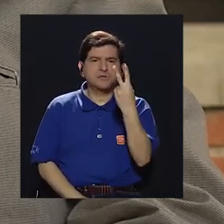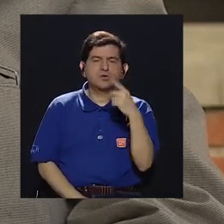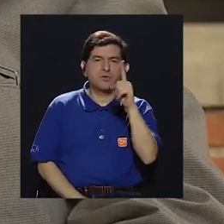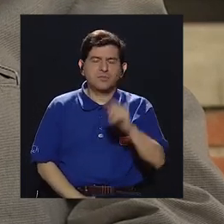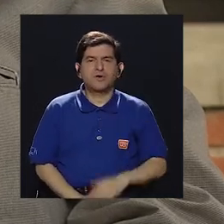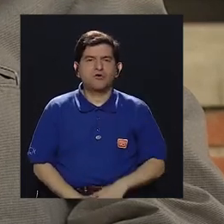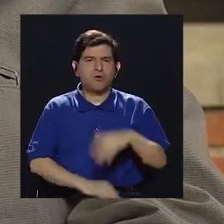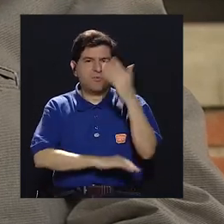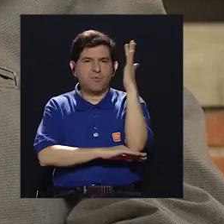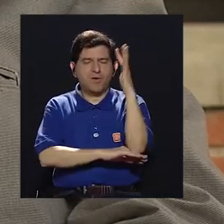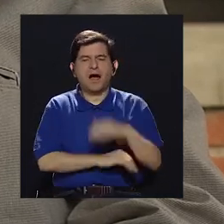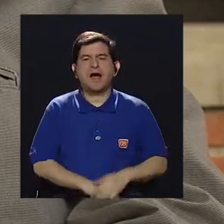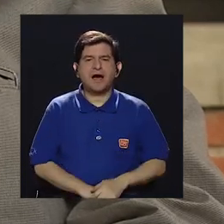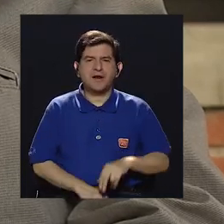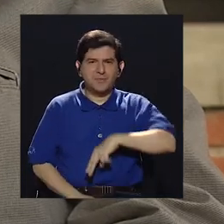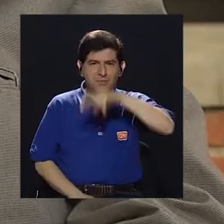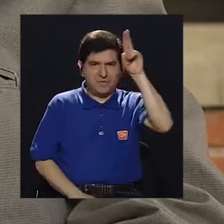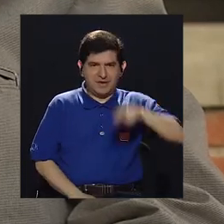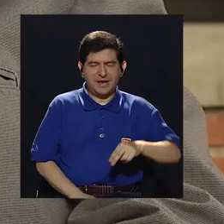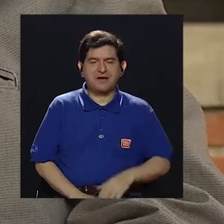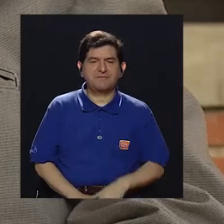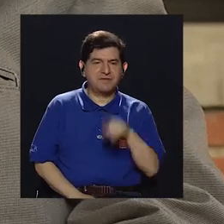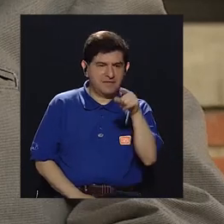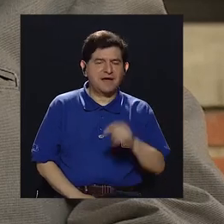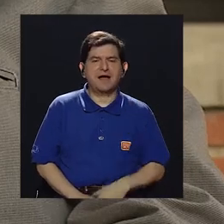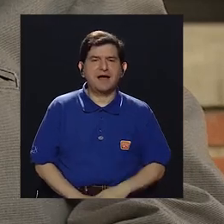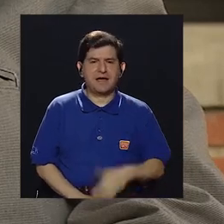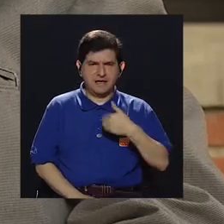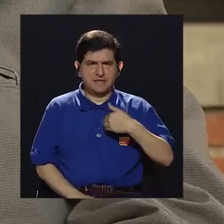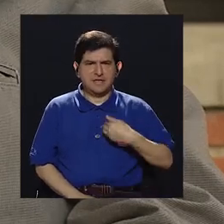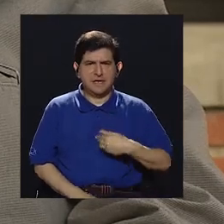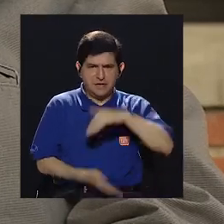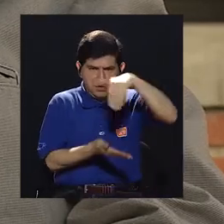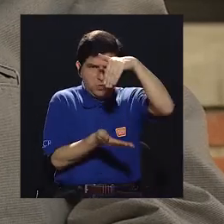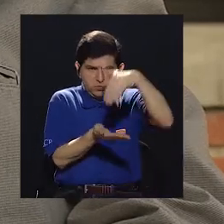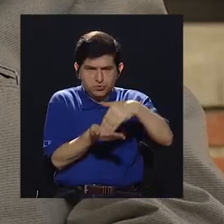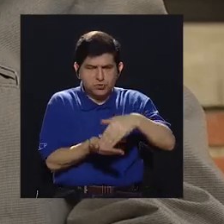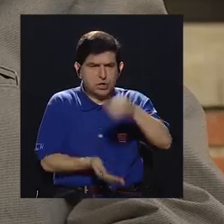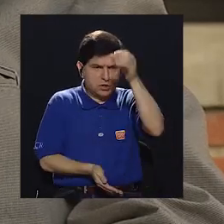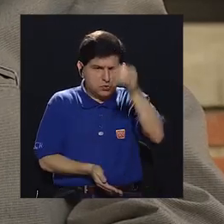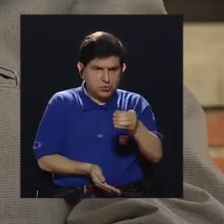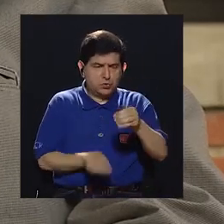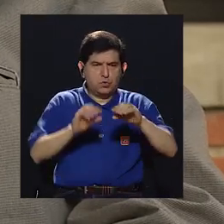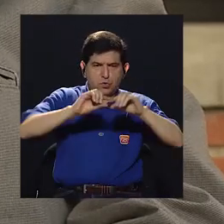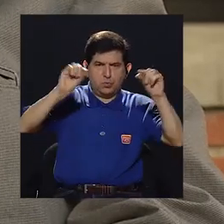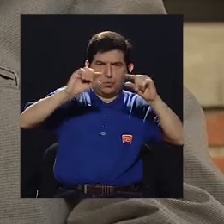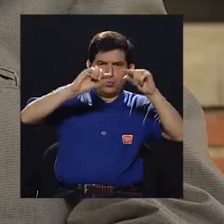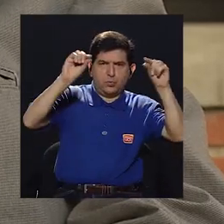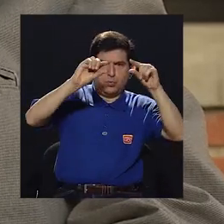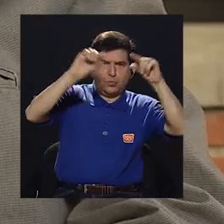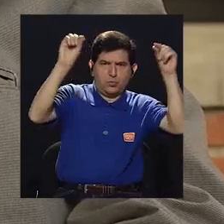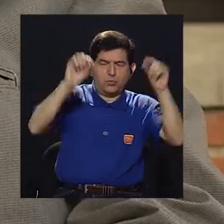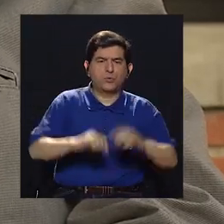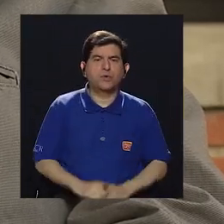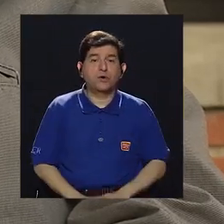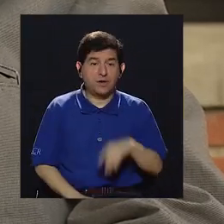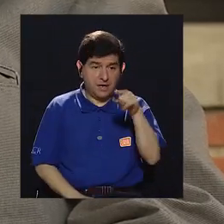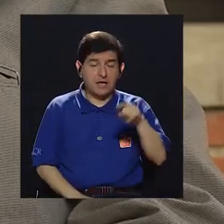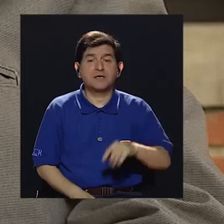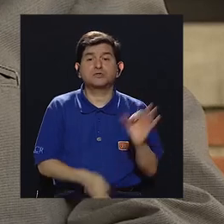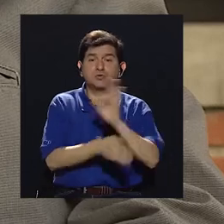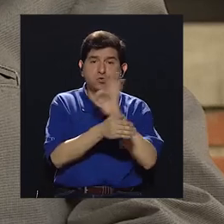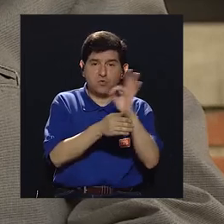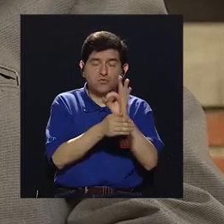de Navidad, que vos ves que cada rama viene del tronco, eso es precisamente, todas esas ramas se juntan y forman el ciático, que es lo que da